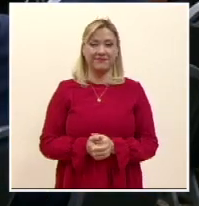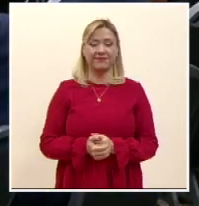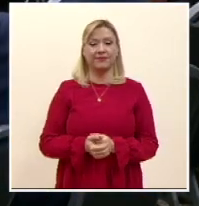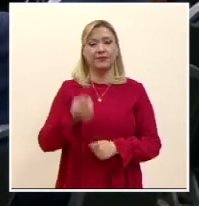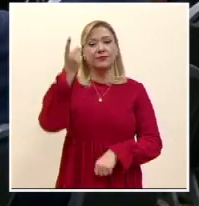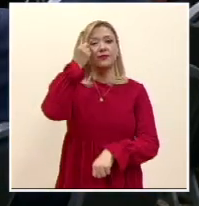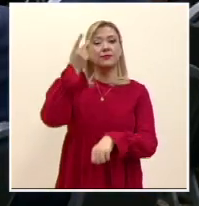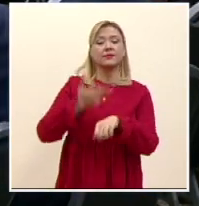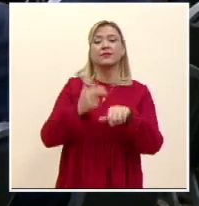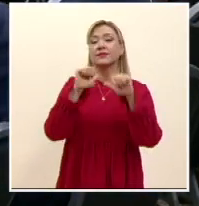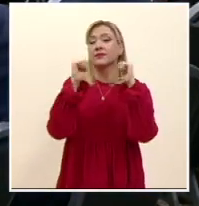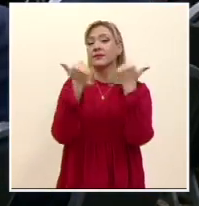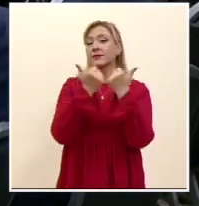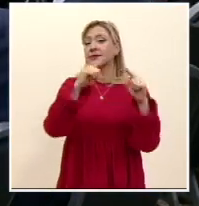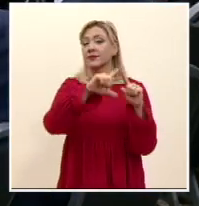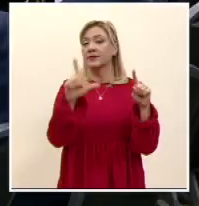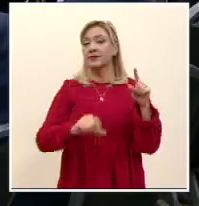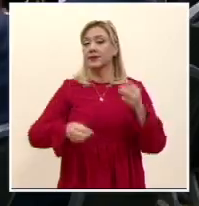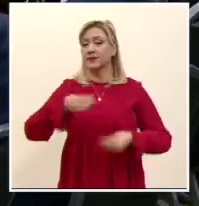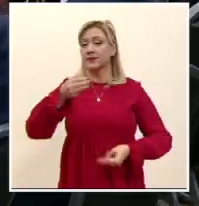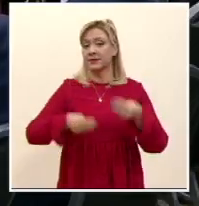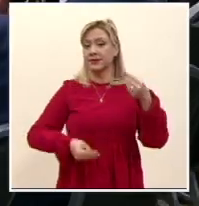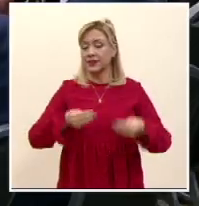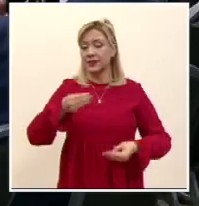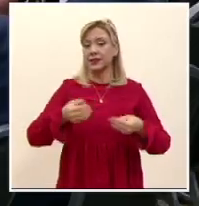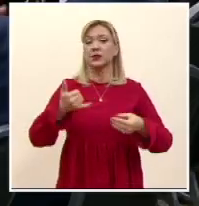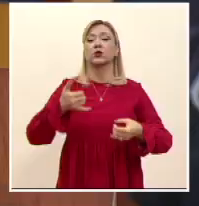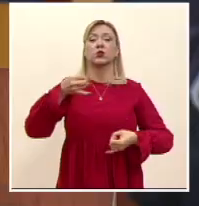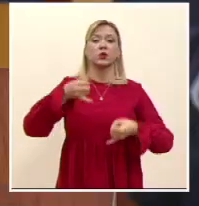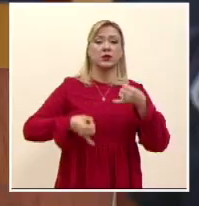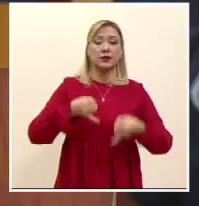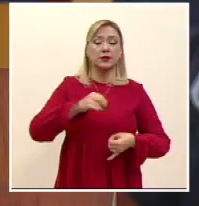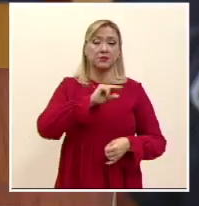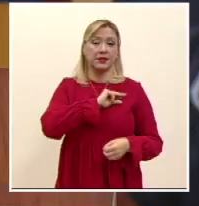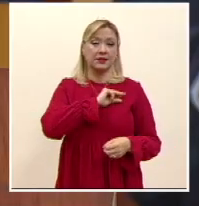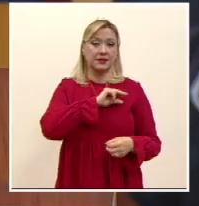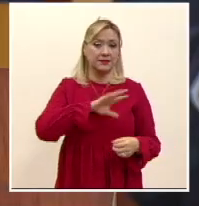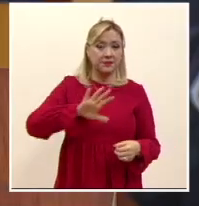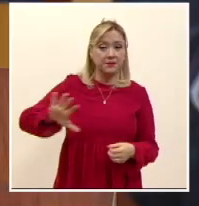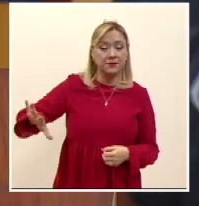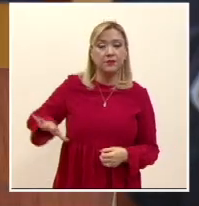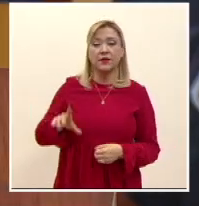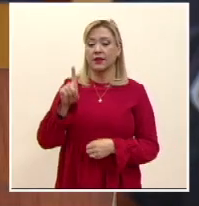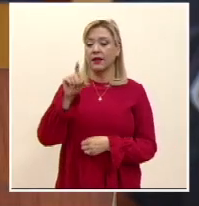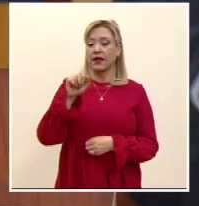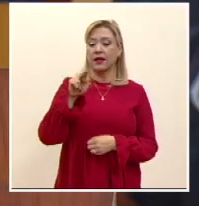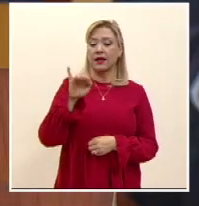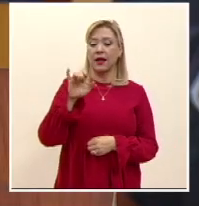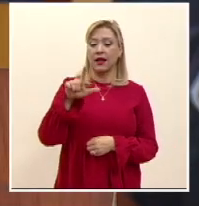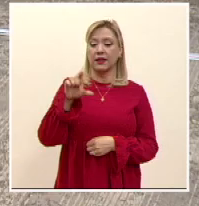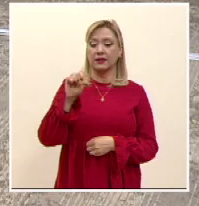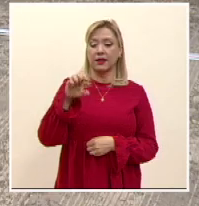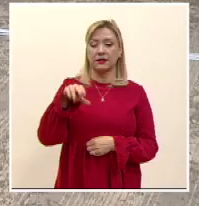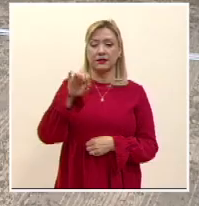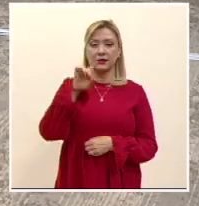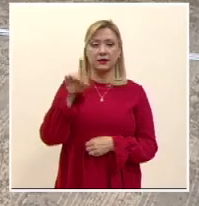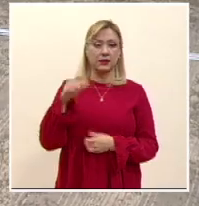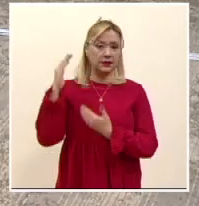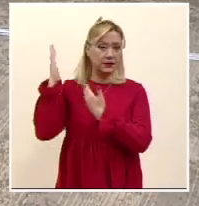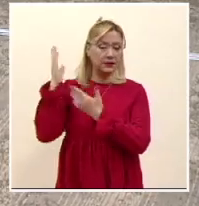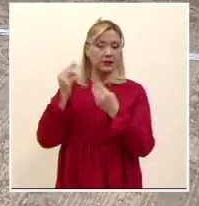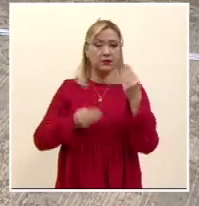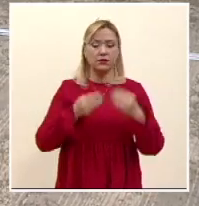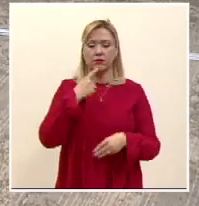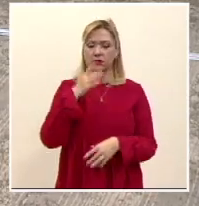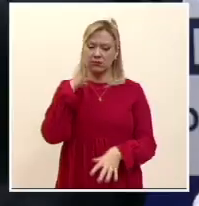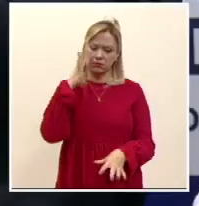director de la Asociación Nacional de Magistrados de Circuito y Jueces de Distrito, magistrado Daniel Sánchez, refrendó el compromiso de defender la dignidad